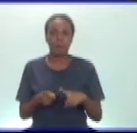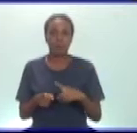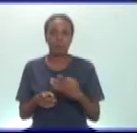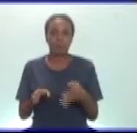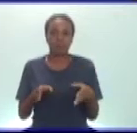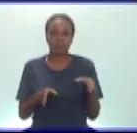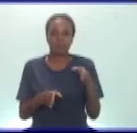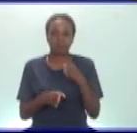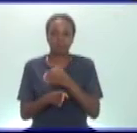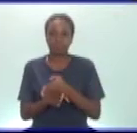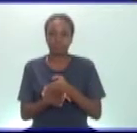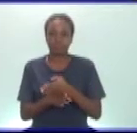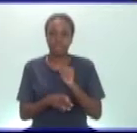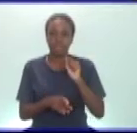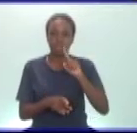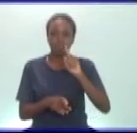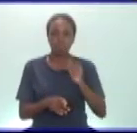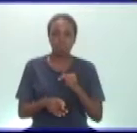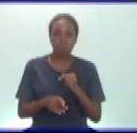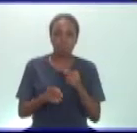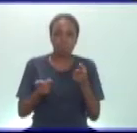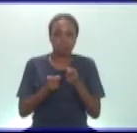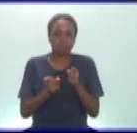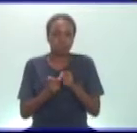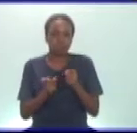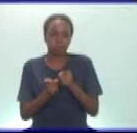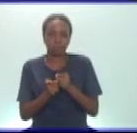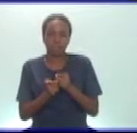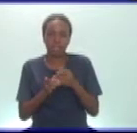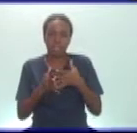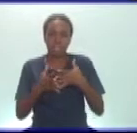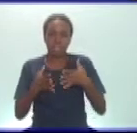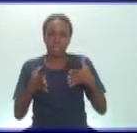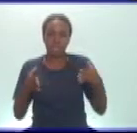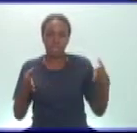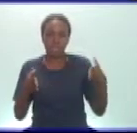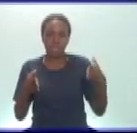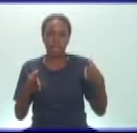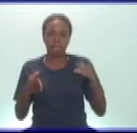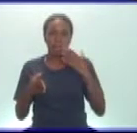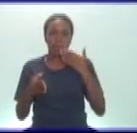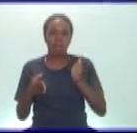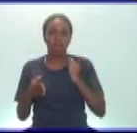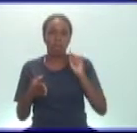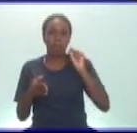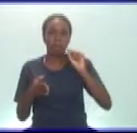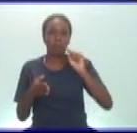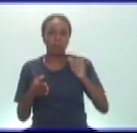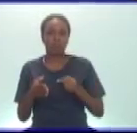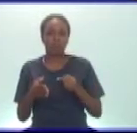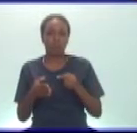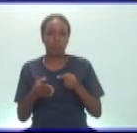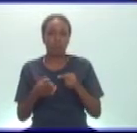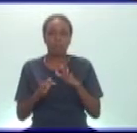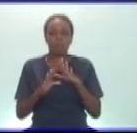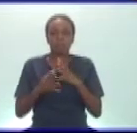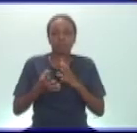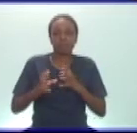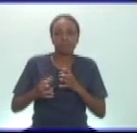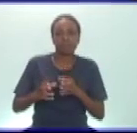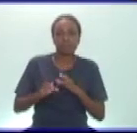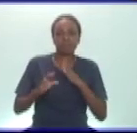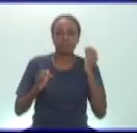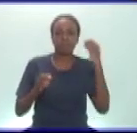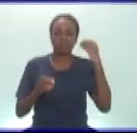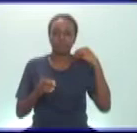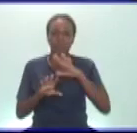en este caso utilizo la coma porque la oración es corta. Si la oración fuera más extensa pudiera estar utilizando el punto y coma como comúnmente estamos acostumbrados a